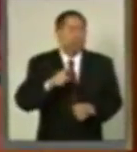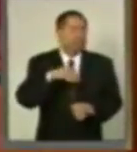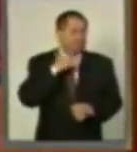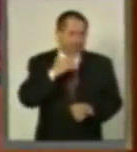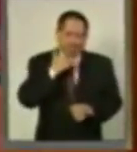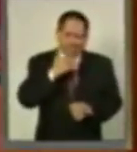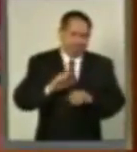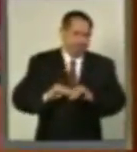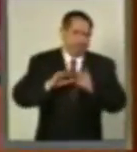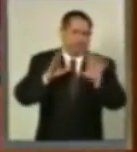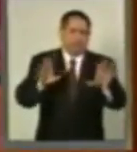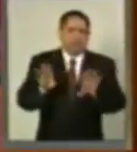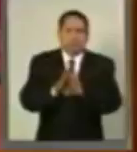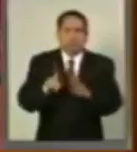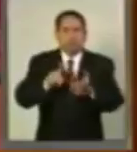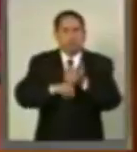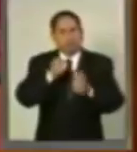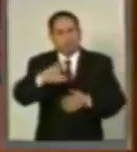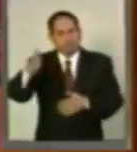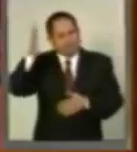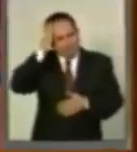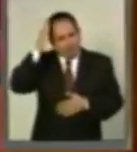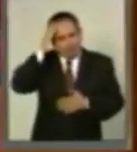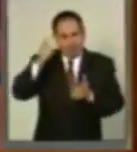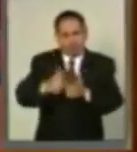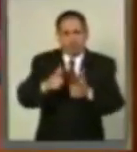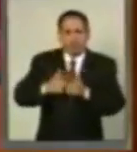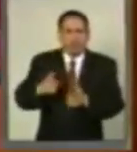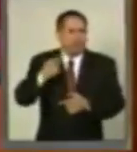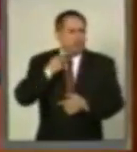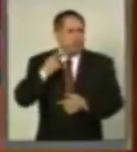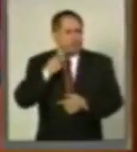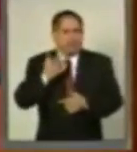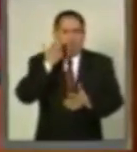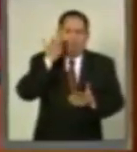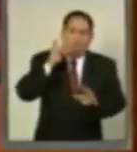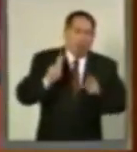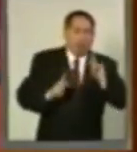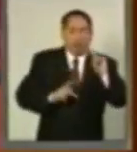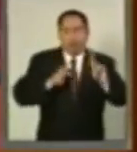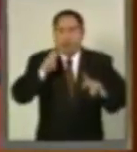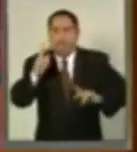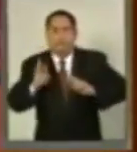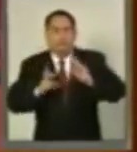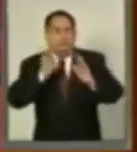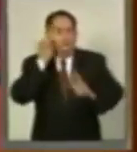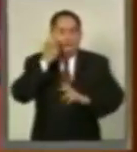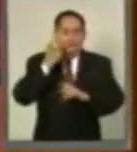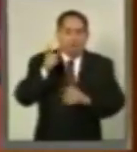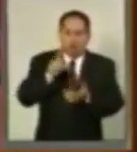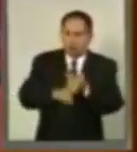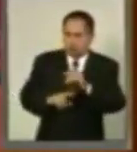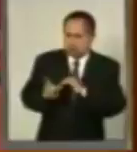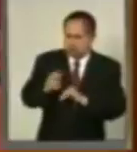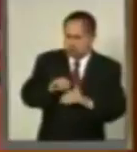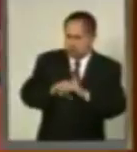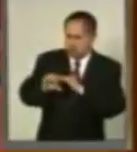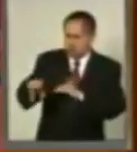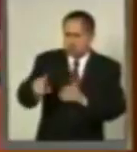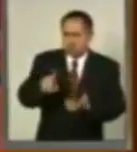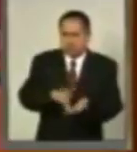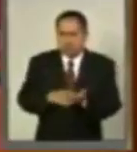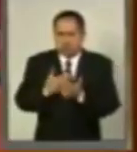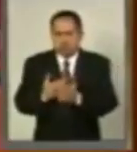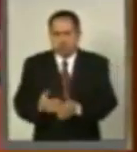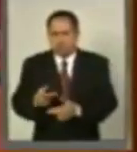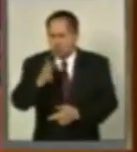por supuesto, cuando tenemos a líderes de partidos políticos tratando de aclarar el objetivo de tener